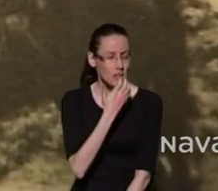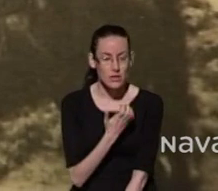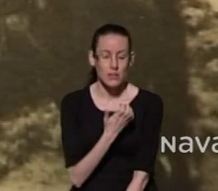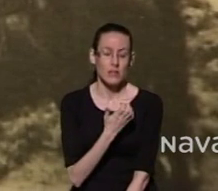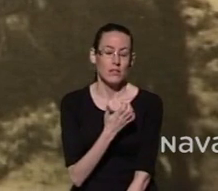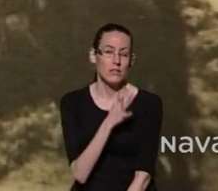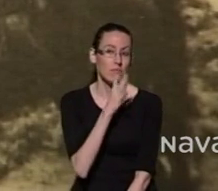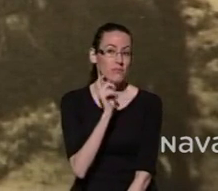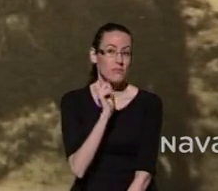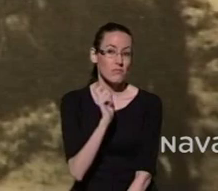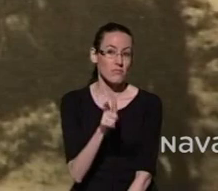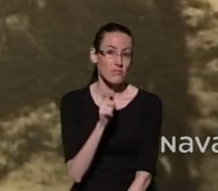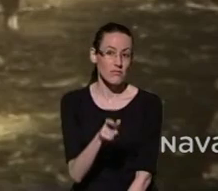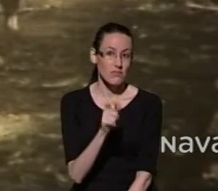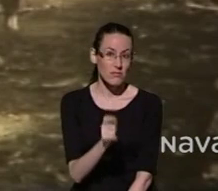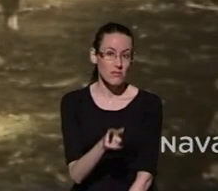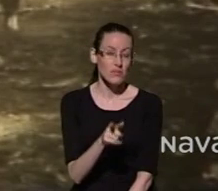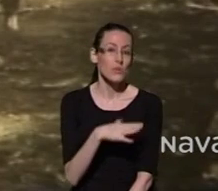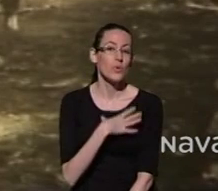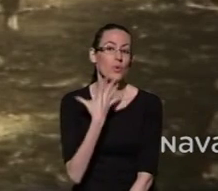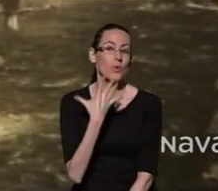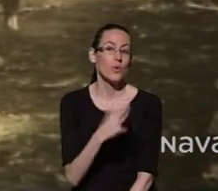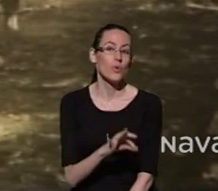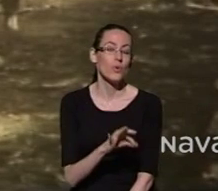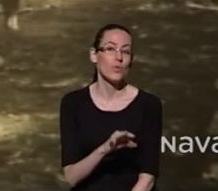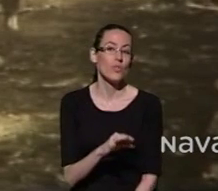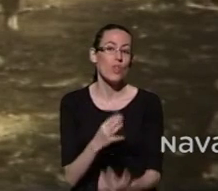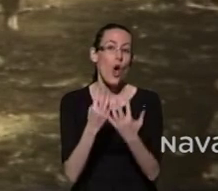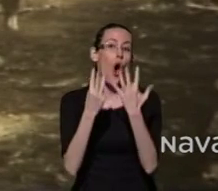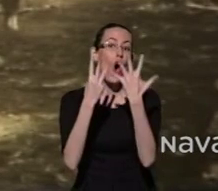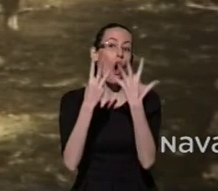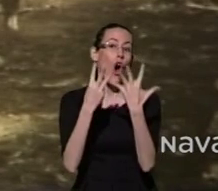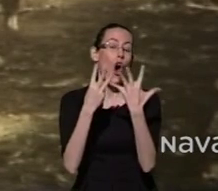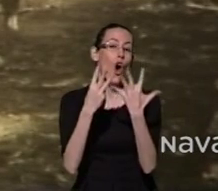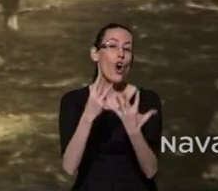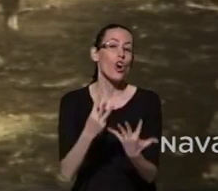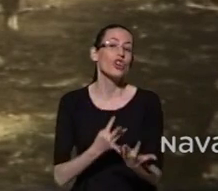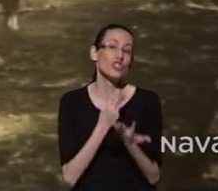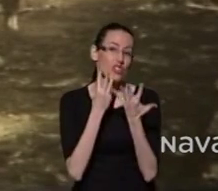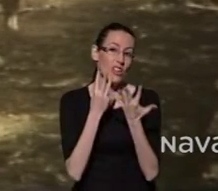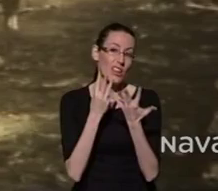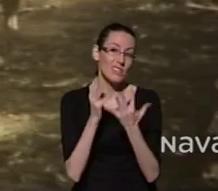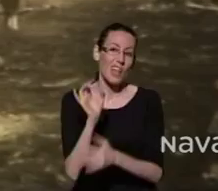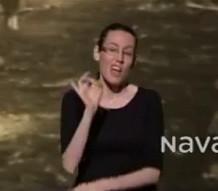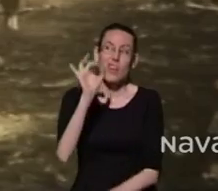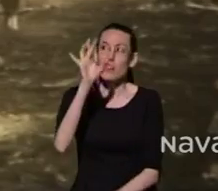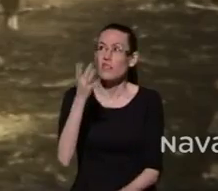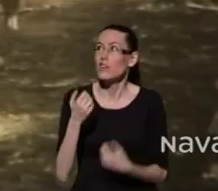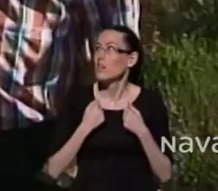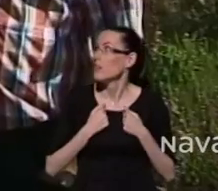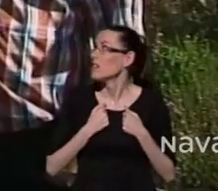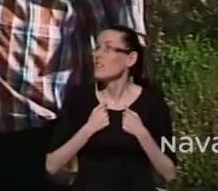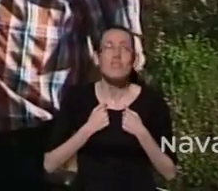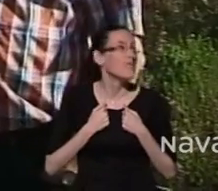8 días de irte con provisión y eso y... Estás en un monte que no sabes ni a dónde